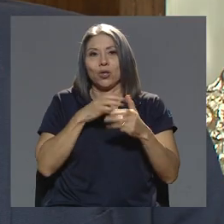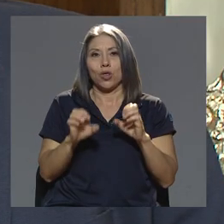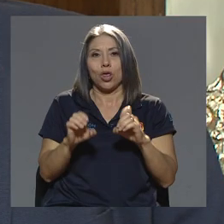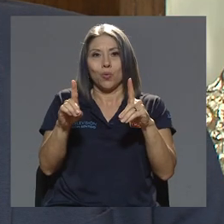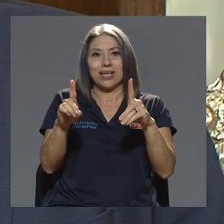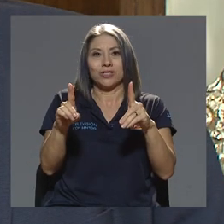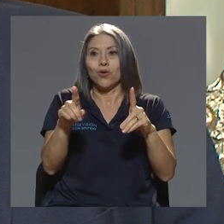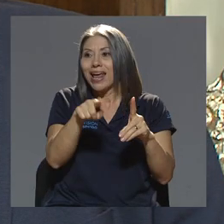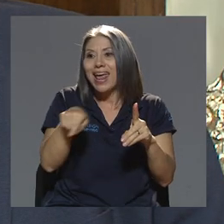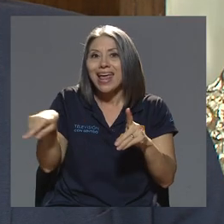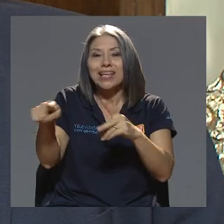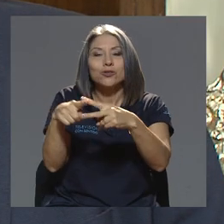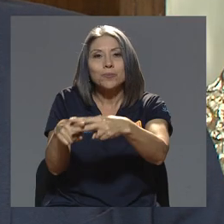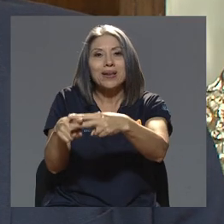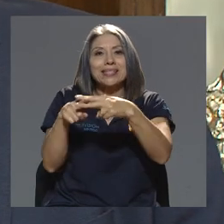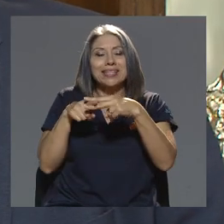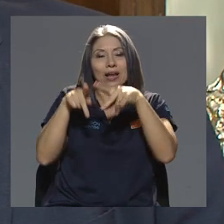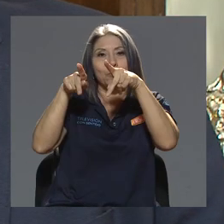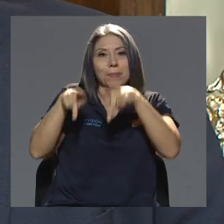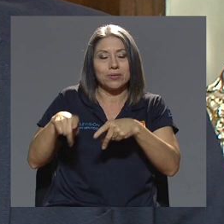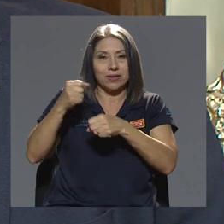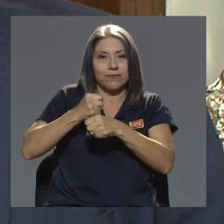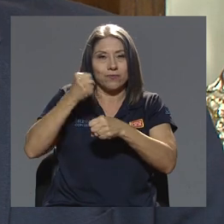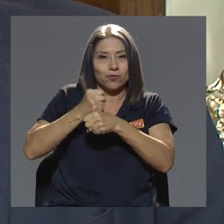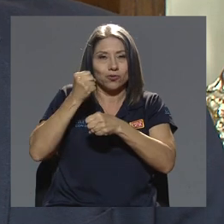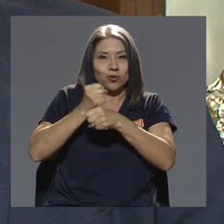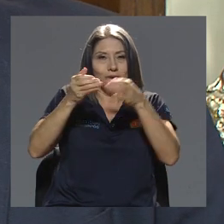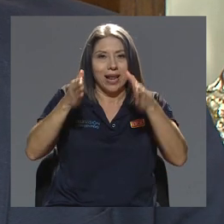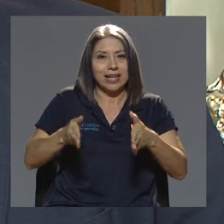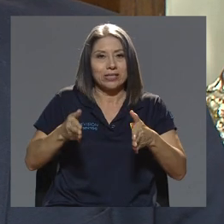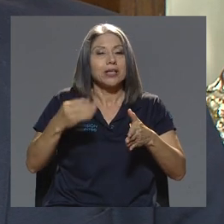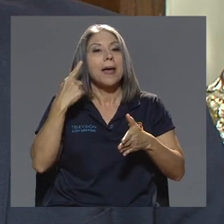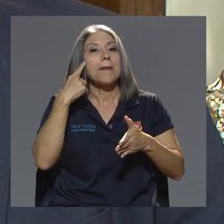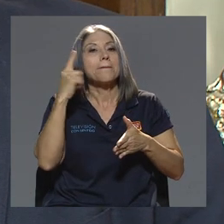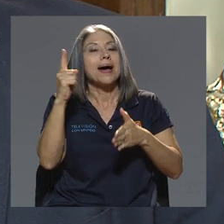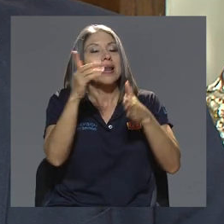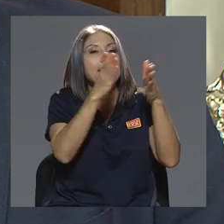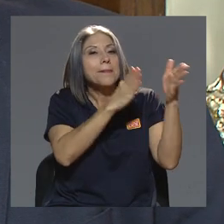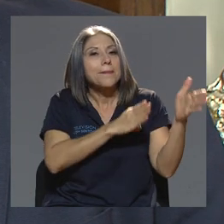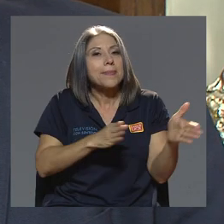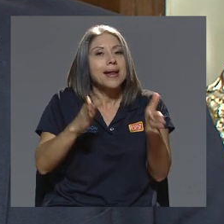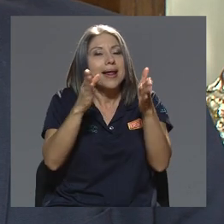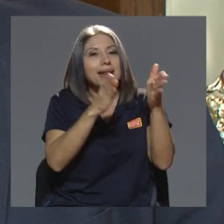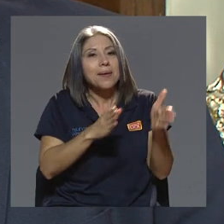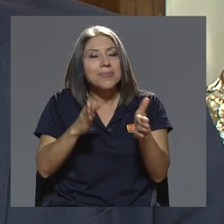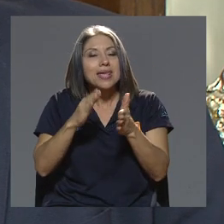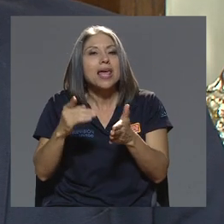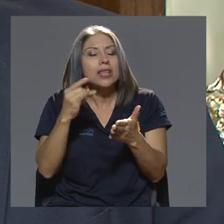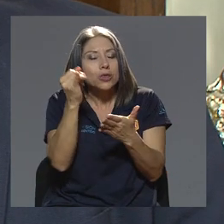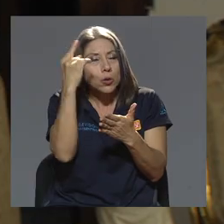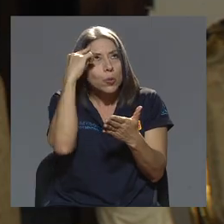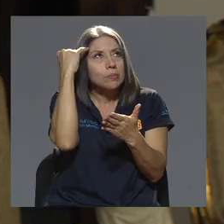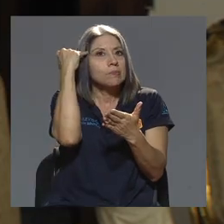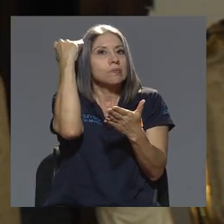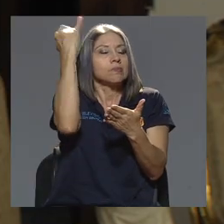prestaron funcionarios para poder hacer todo el planeamiento, para hacer planos, para